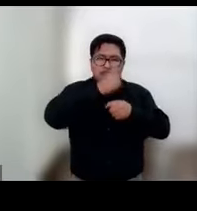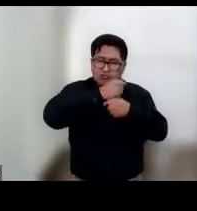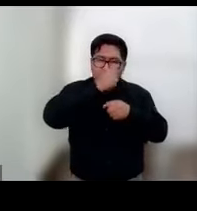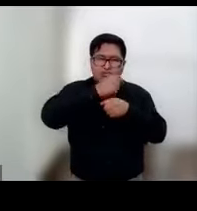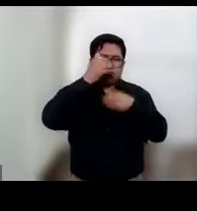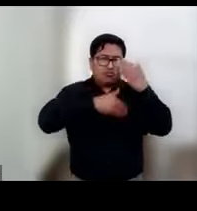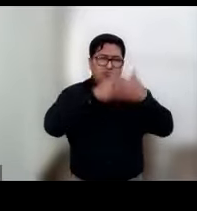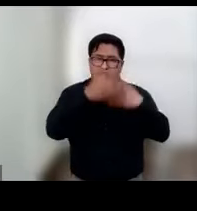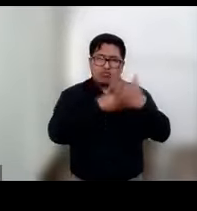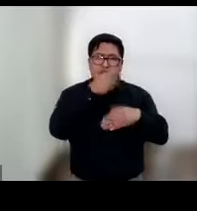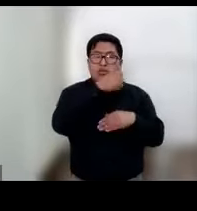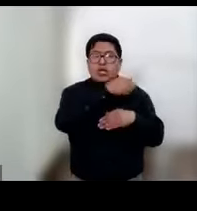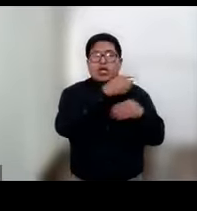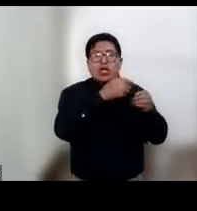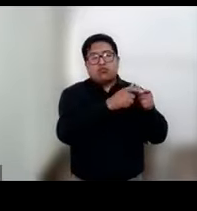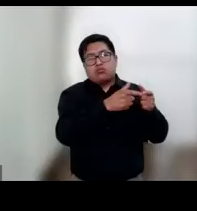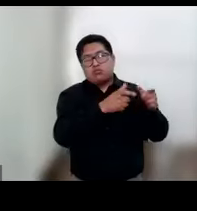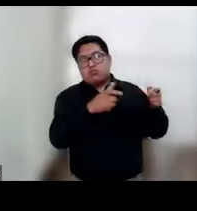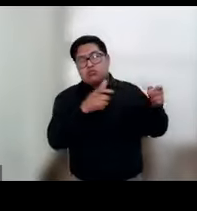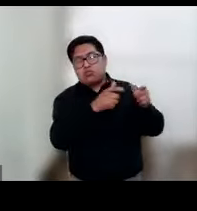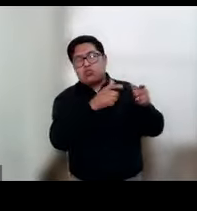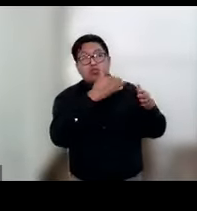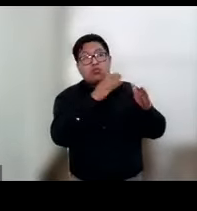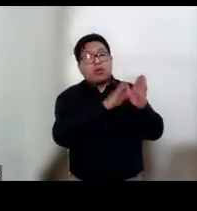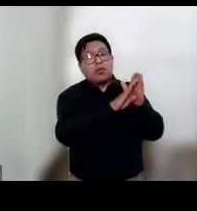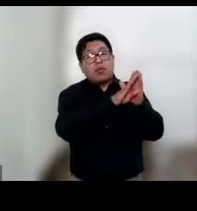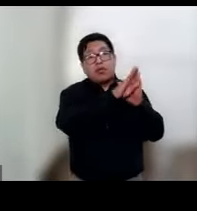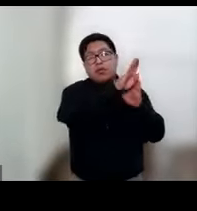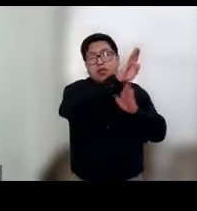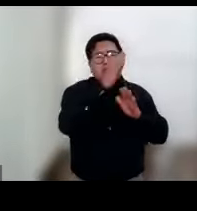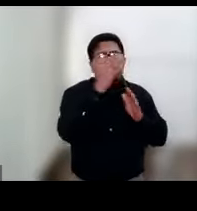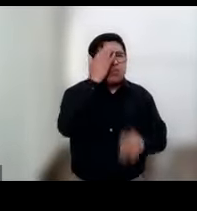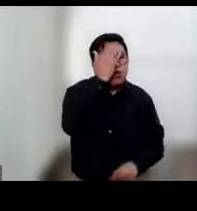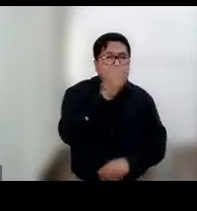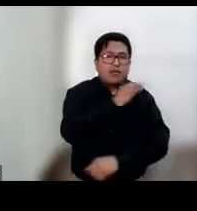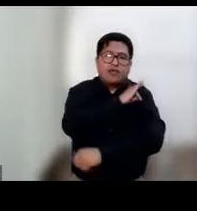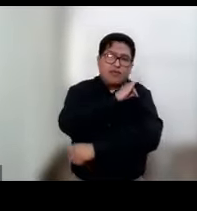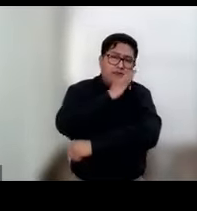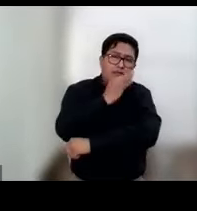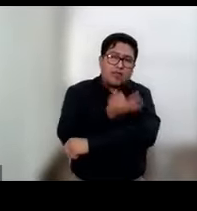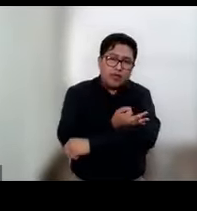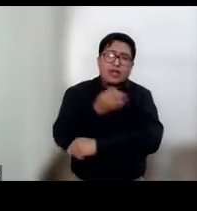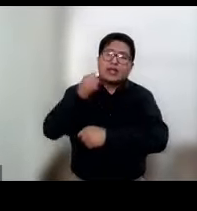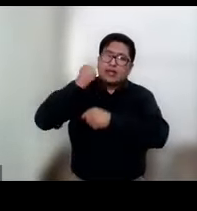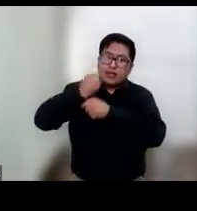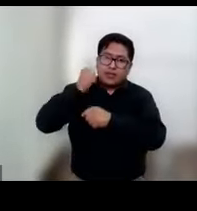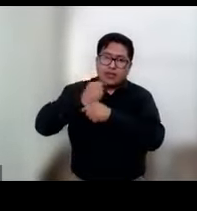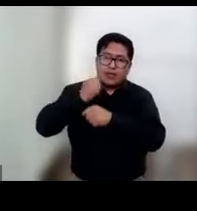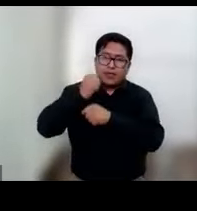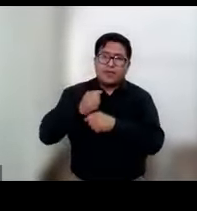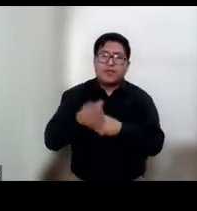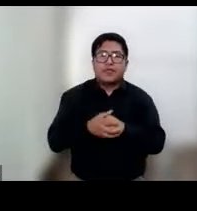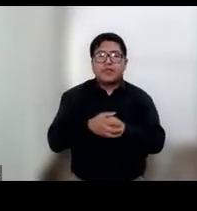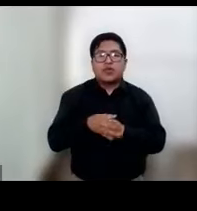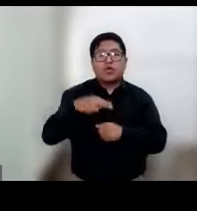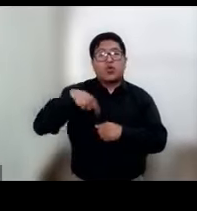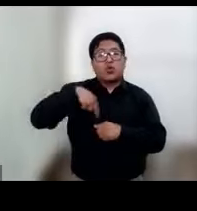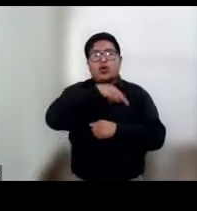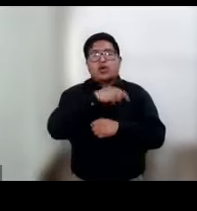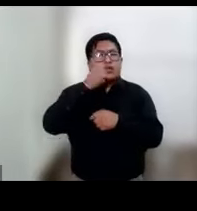creciendo en su capacidad institucional para fortalecer este trabajo porque nuestro trabajo es